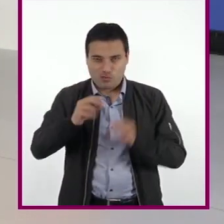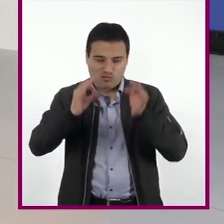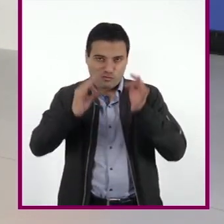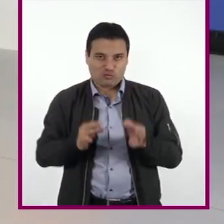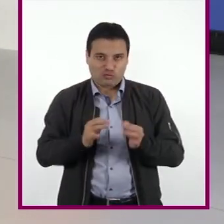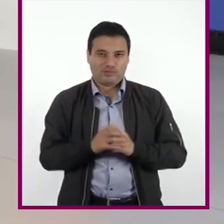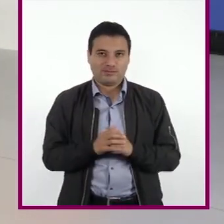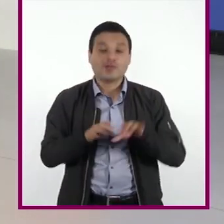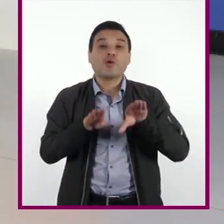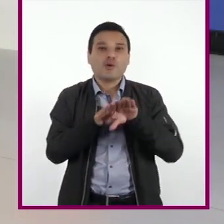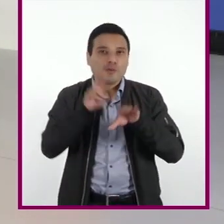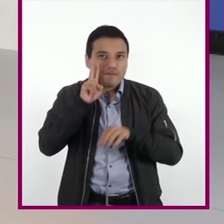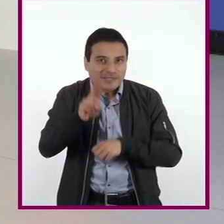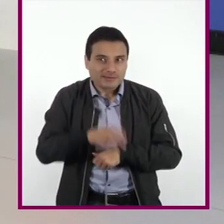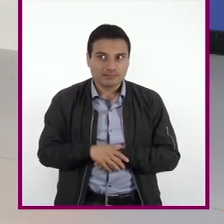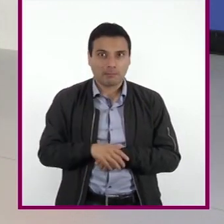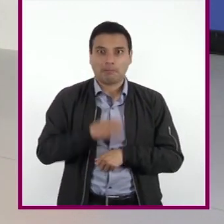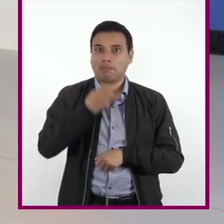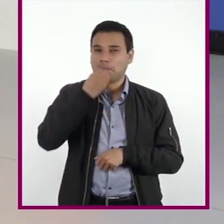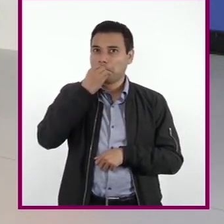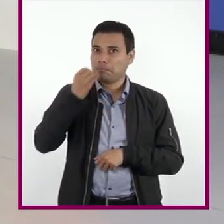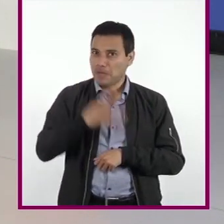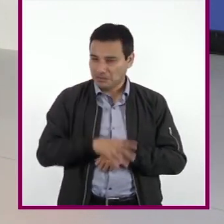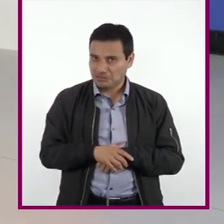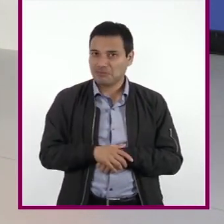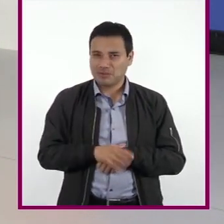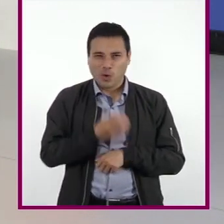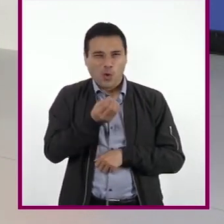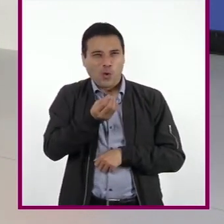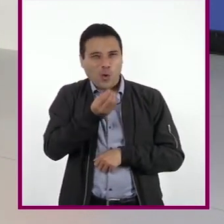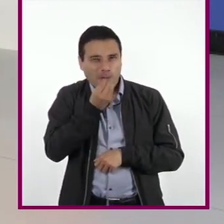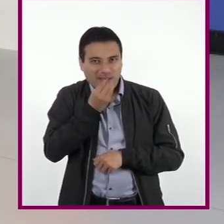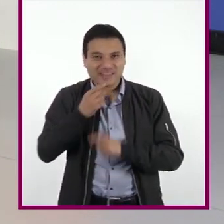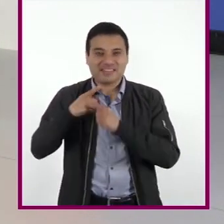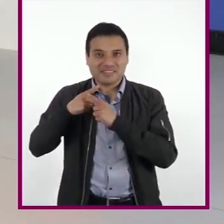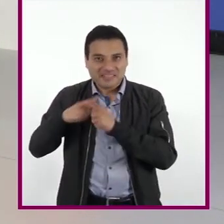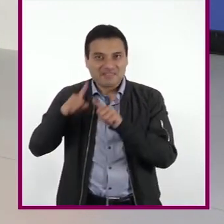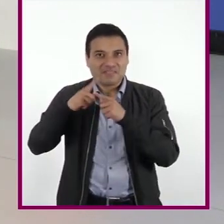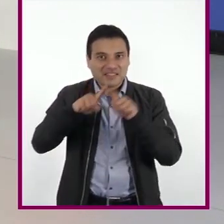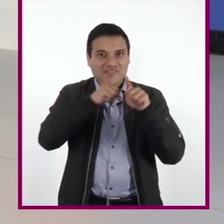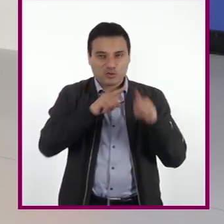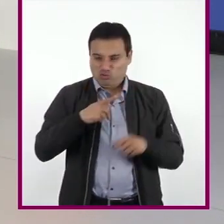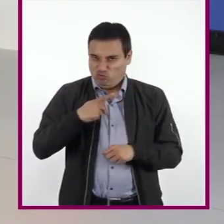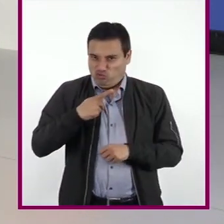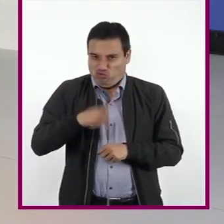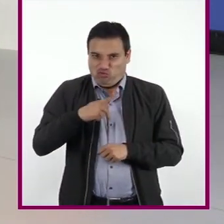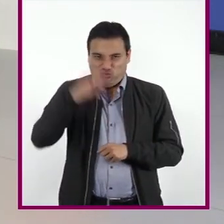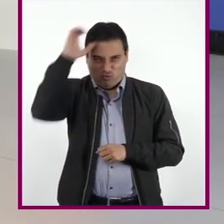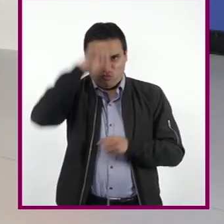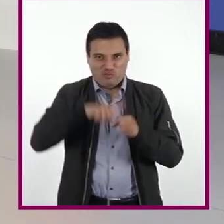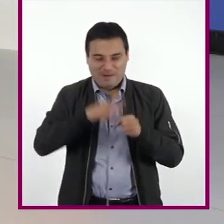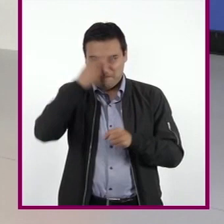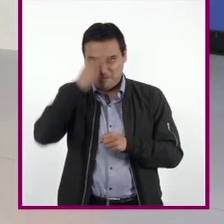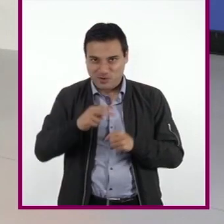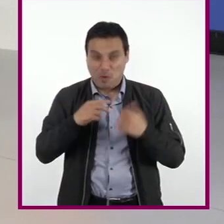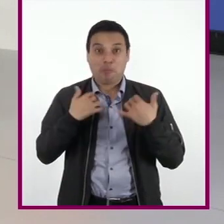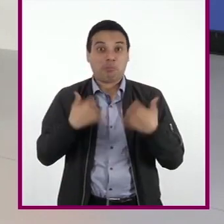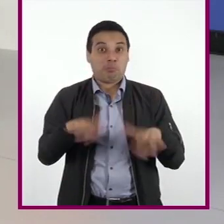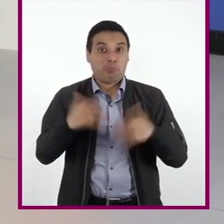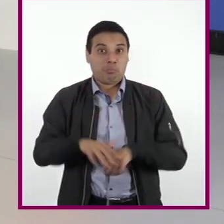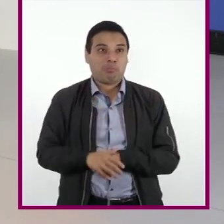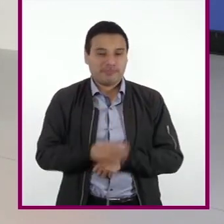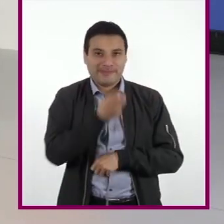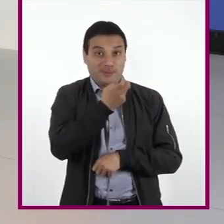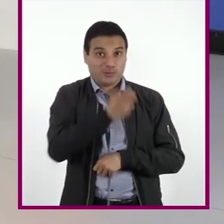¡Qué maravilla! Tantas cosas que comer y que representan la cultura e imagen de México.